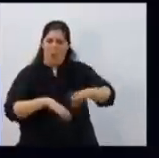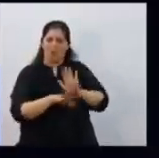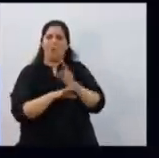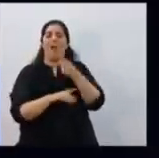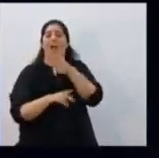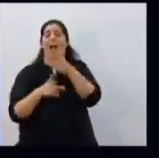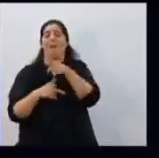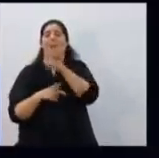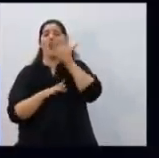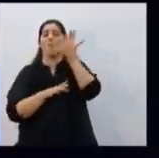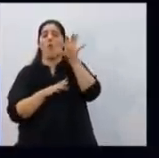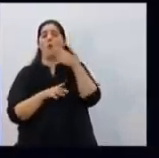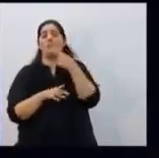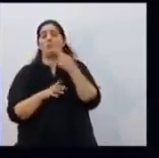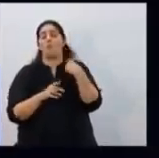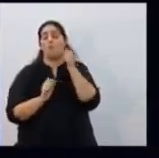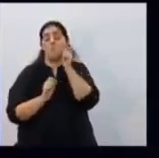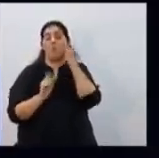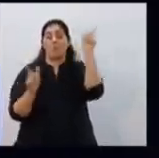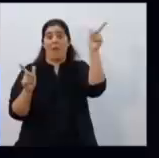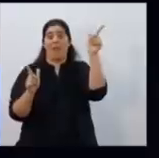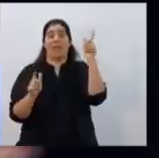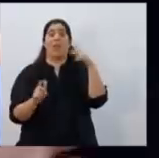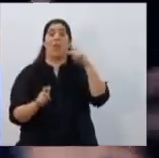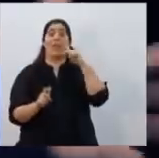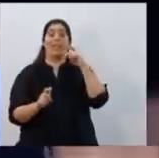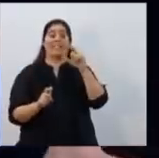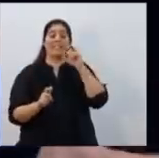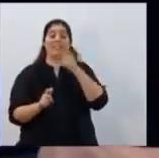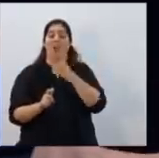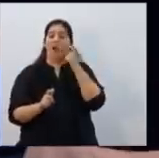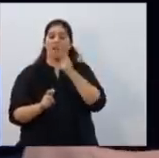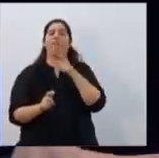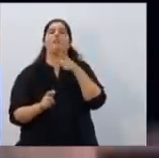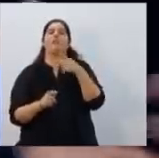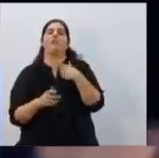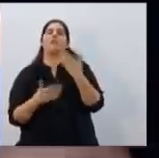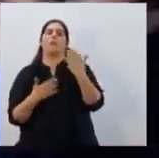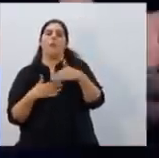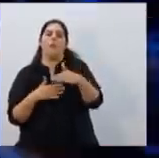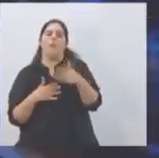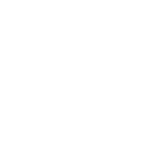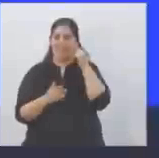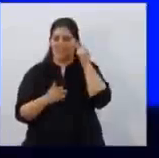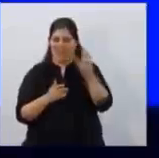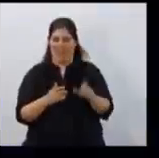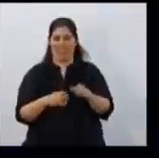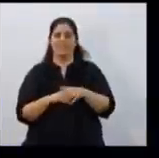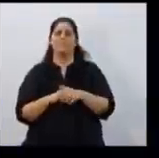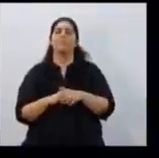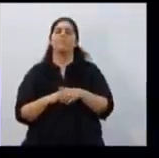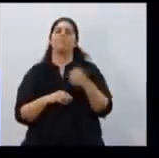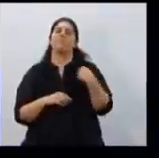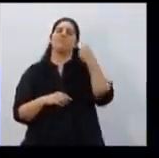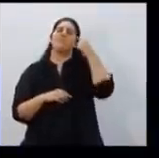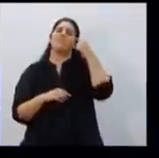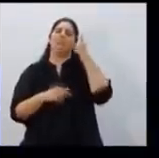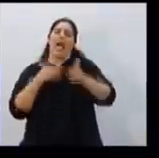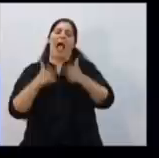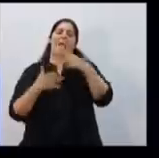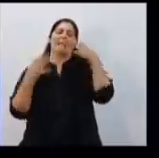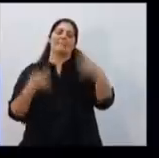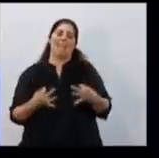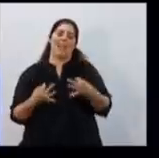me imagino que Kicillof va a poner una narcocapacitación en las escuelas, ¿no? Que sea tanto que avala. Bueno, su tiempo. Yo pensé que íbamos a hablar en serio,